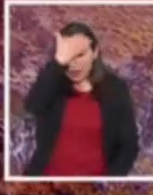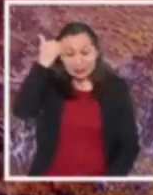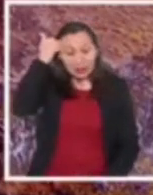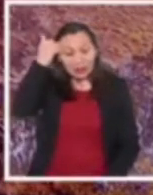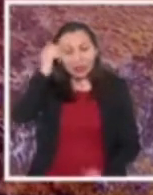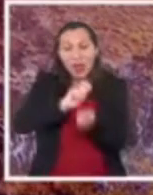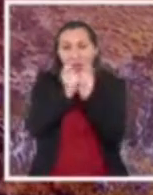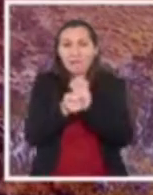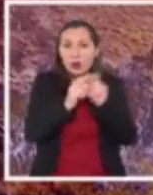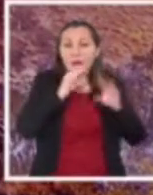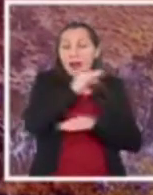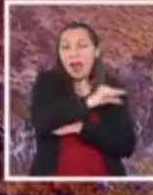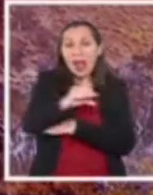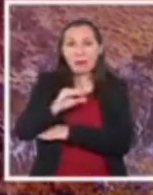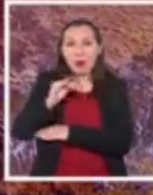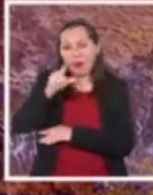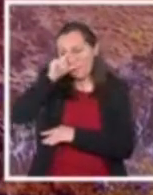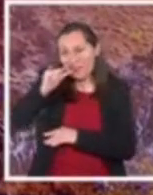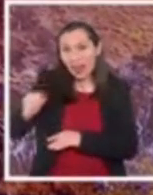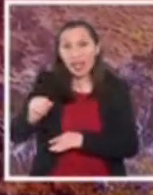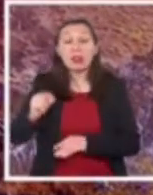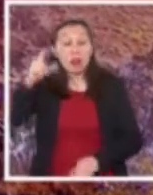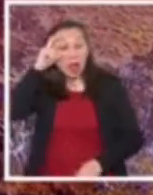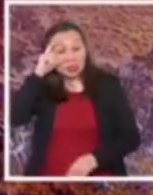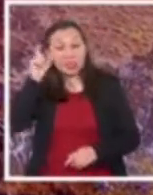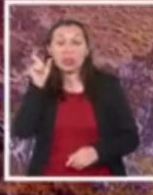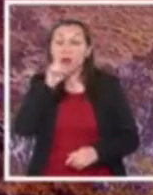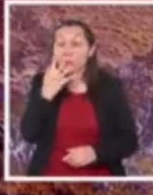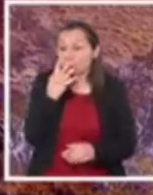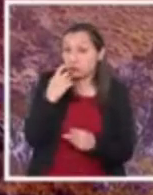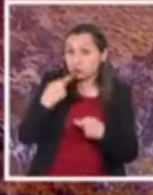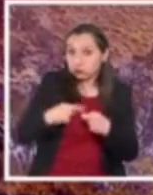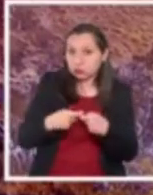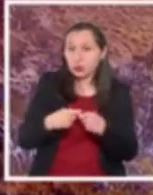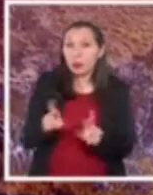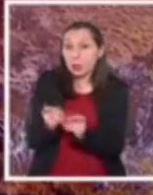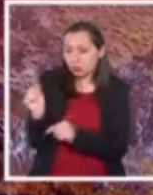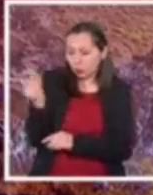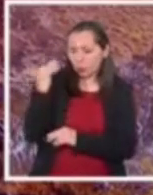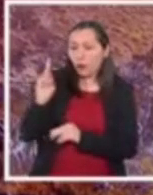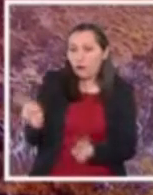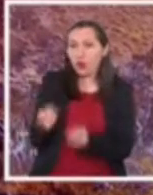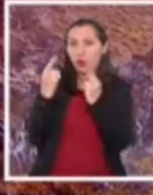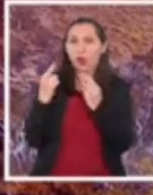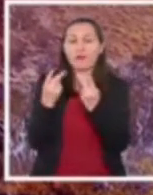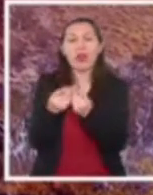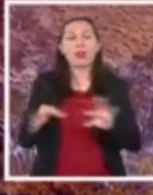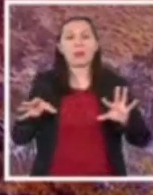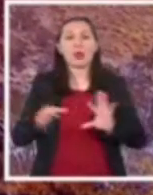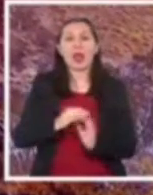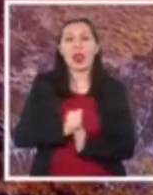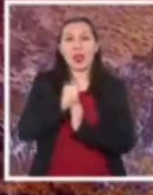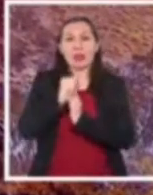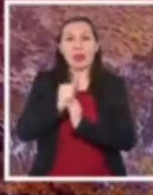agraria de frey o la nacionalización del cobre de Allende o en tiempos más recientes la recuperación de la Democracia liderada